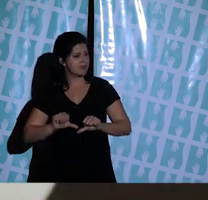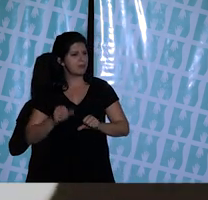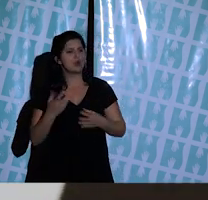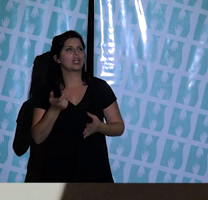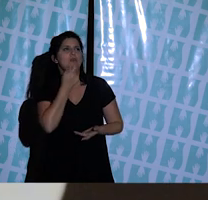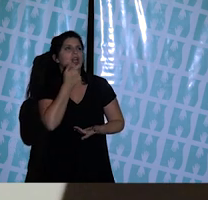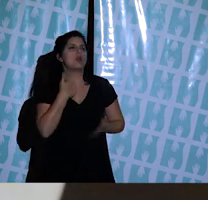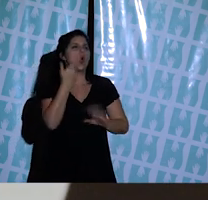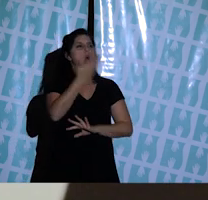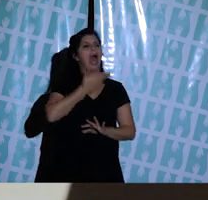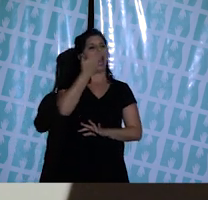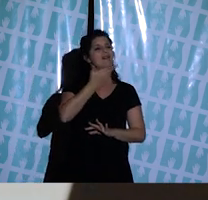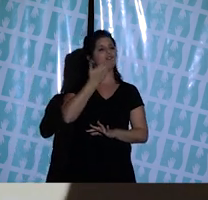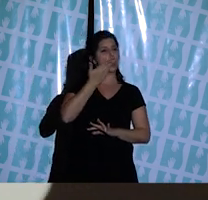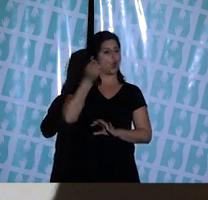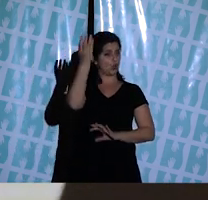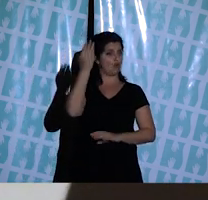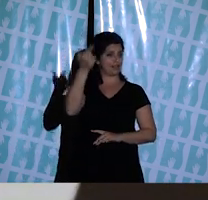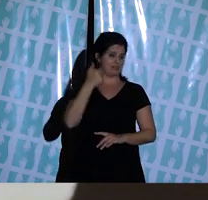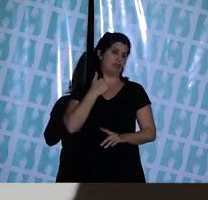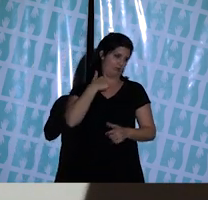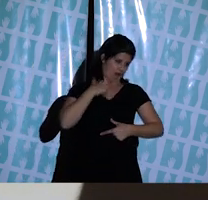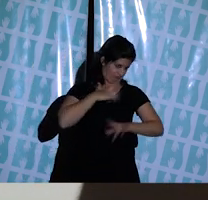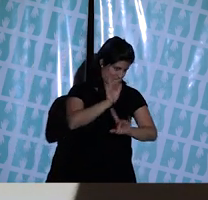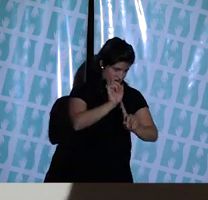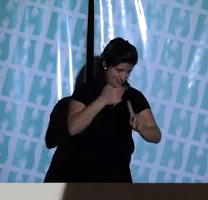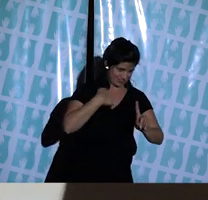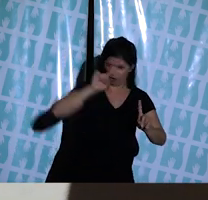porque si hablo en una conferencia, no es mi caso, pero